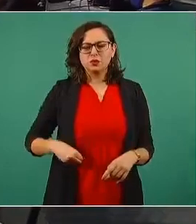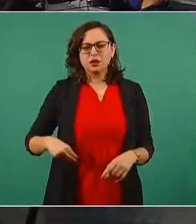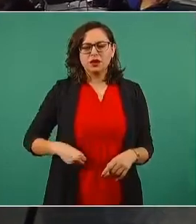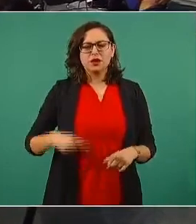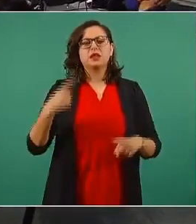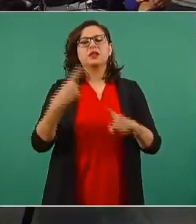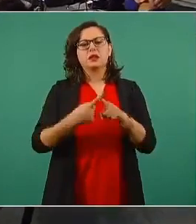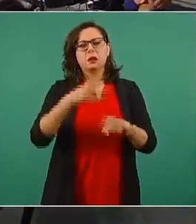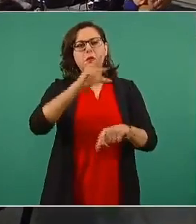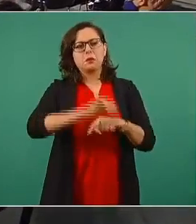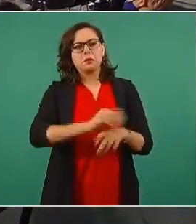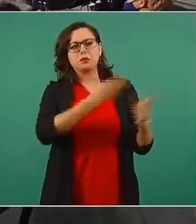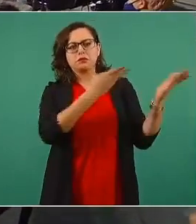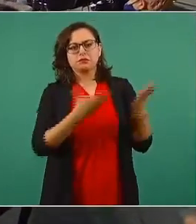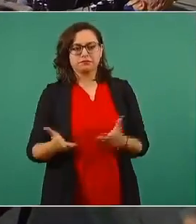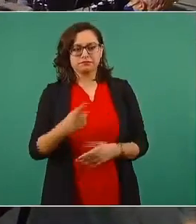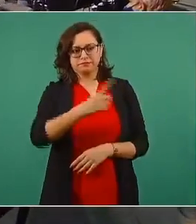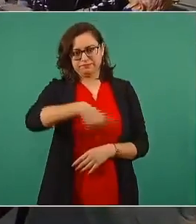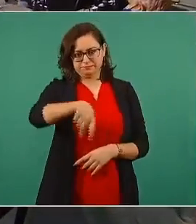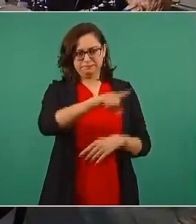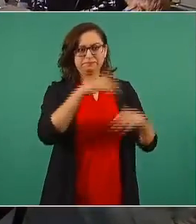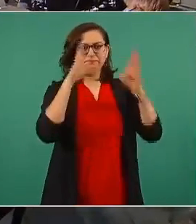los conservadores,